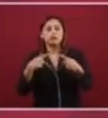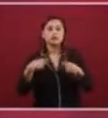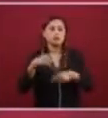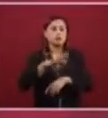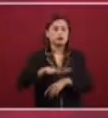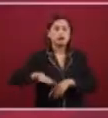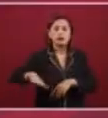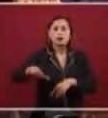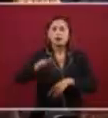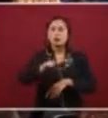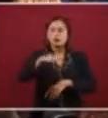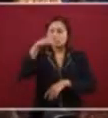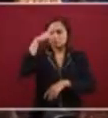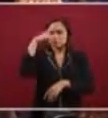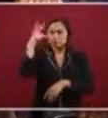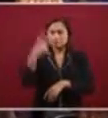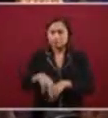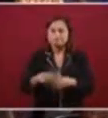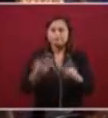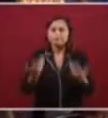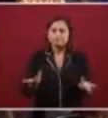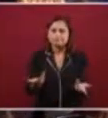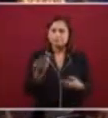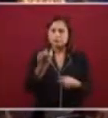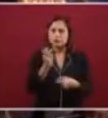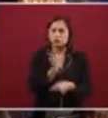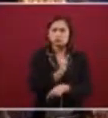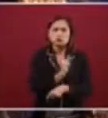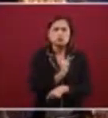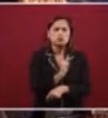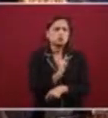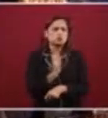todos. Ya no va a haber